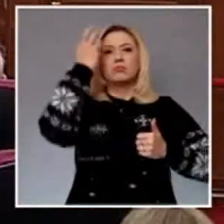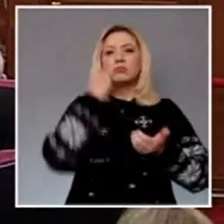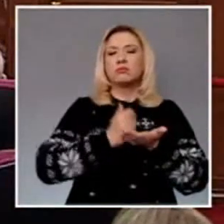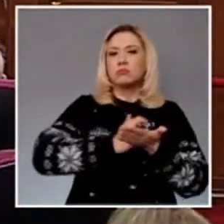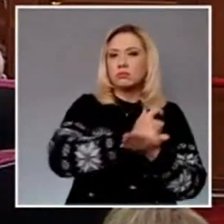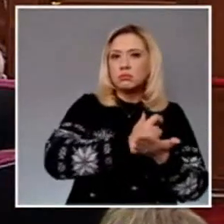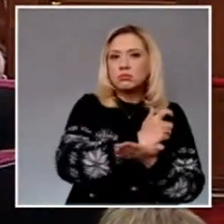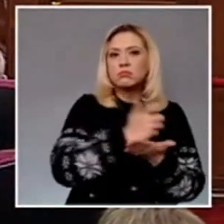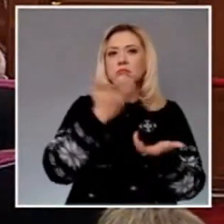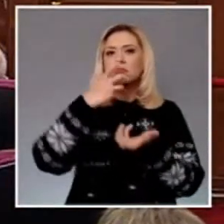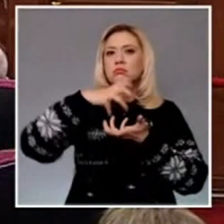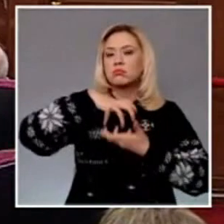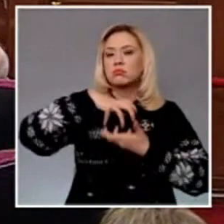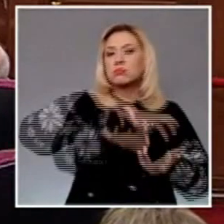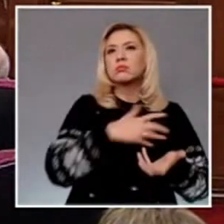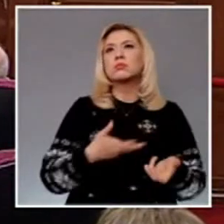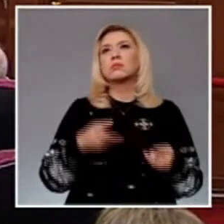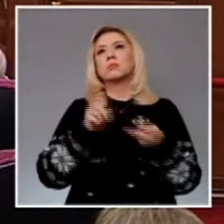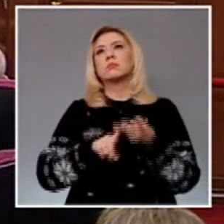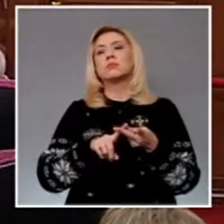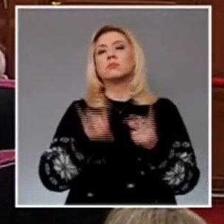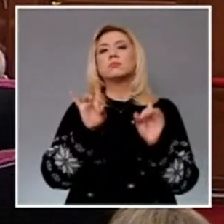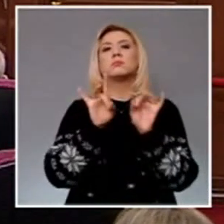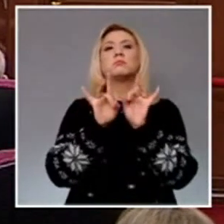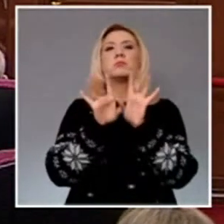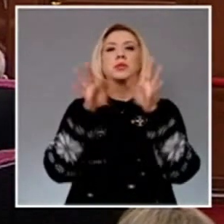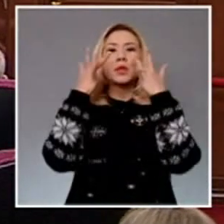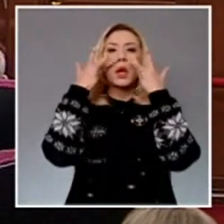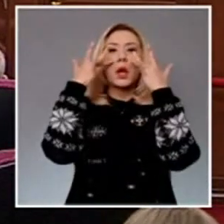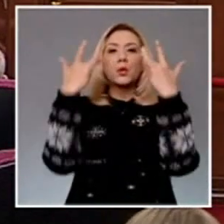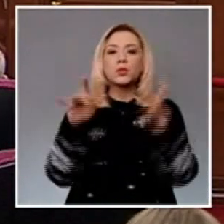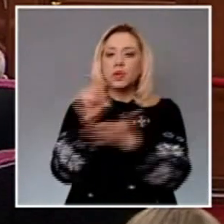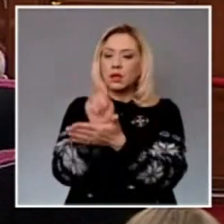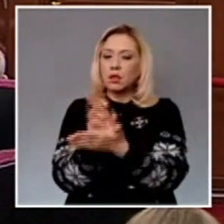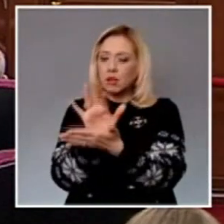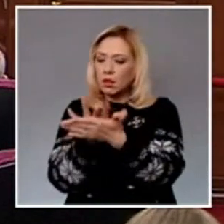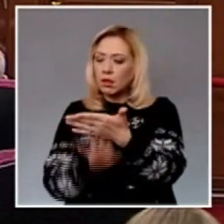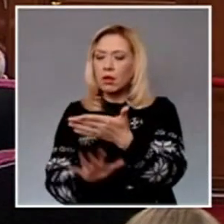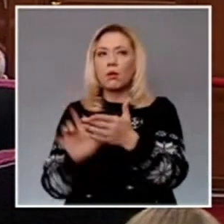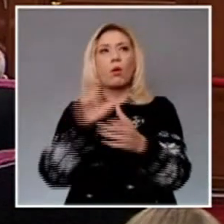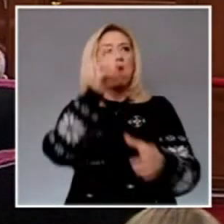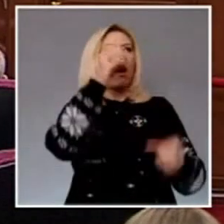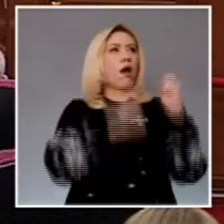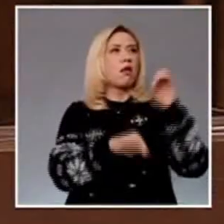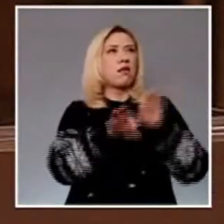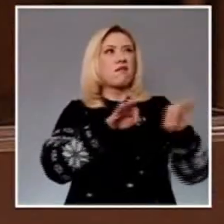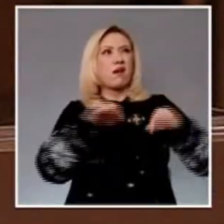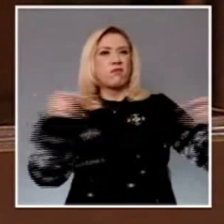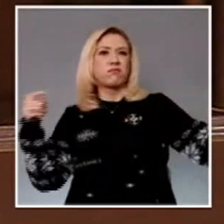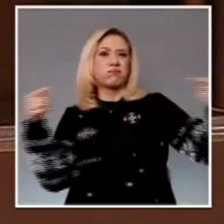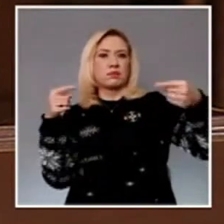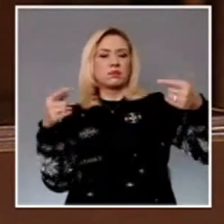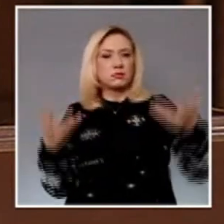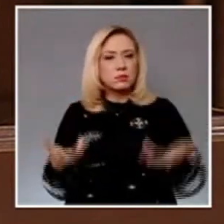de renuncia en un juicio laboral, los montos de compensación subsidiaria para las víctimas del